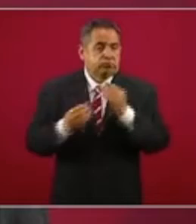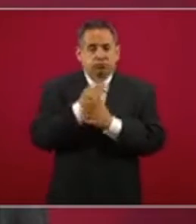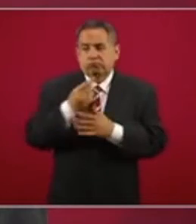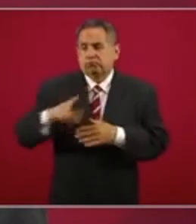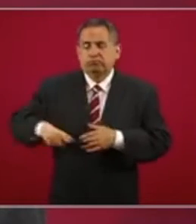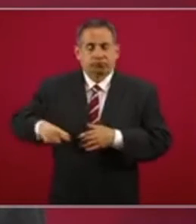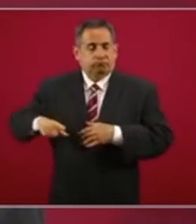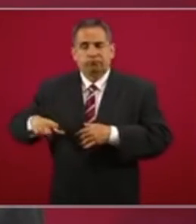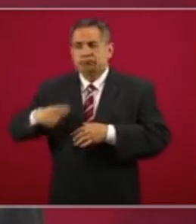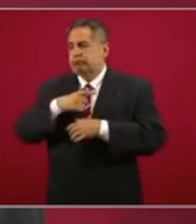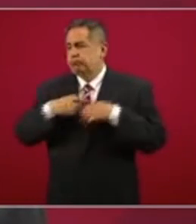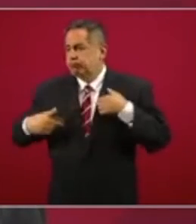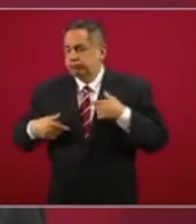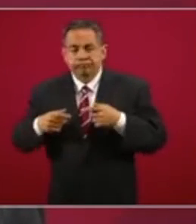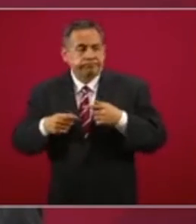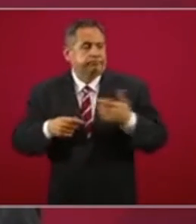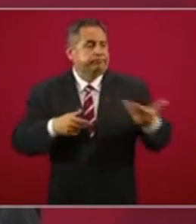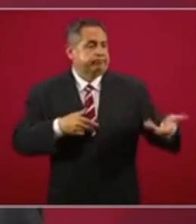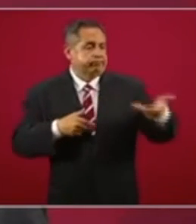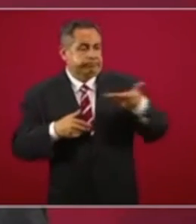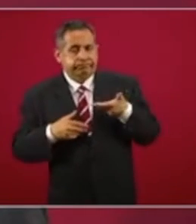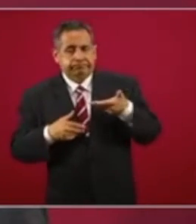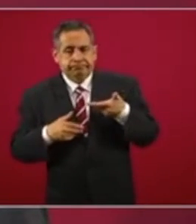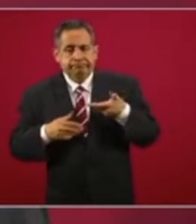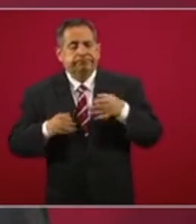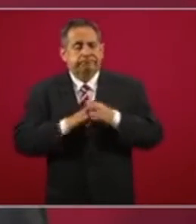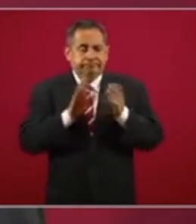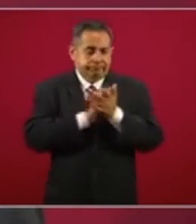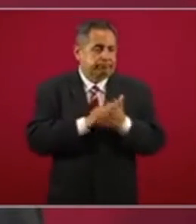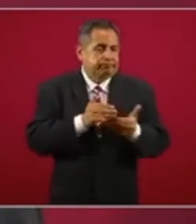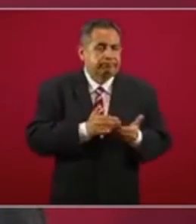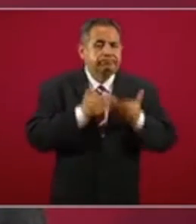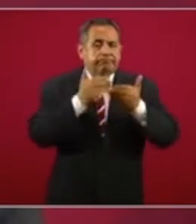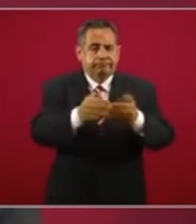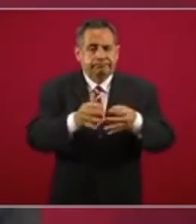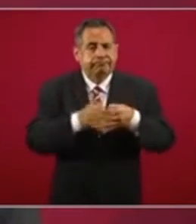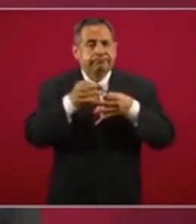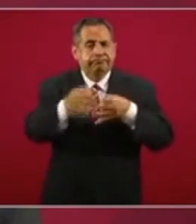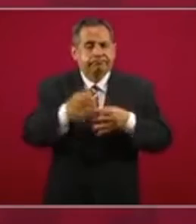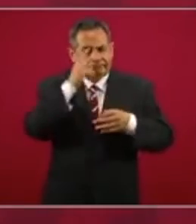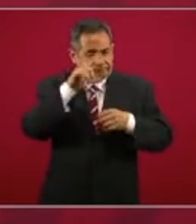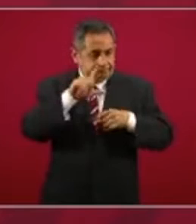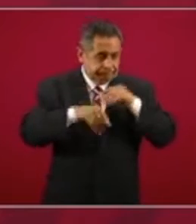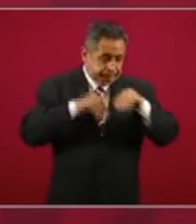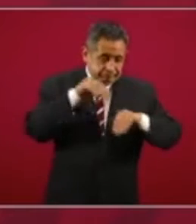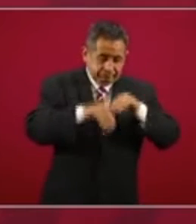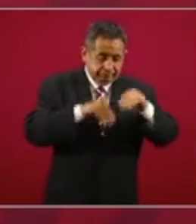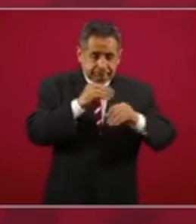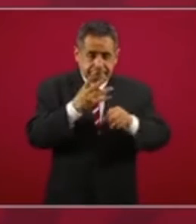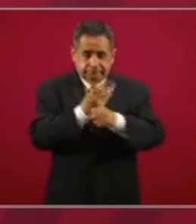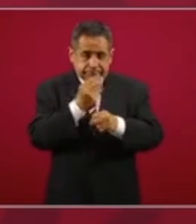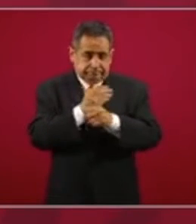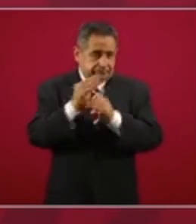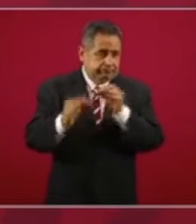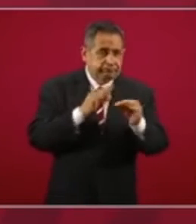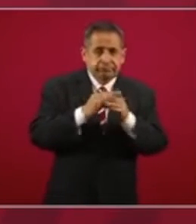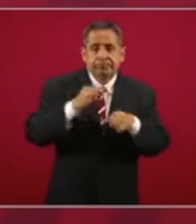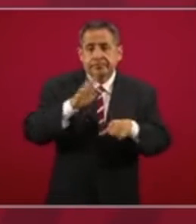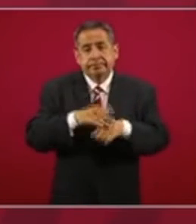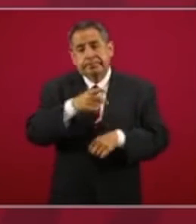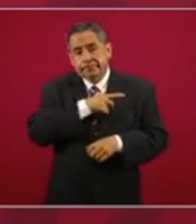administración recibimos la petición de que se les diera una prórroga para poder cumplir porque esto implica